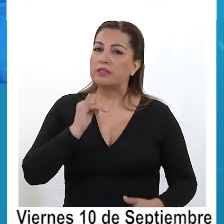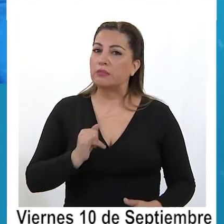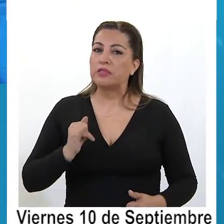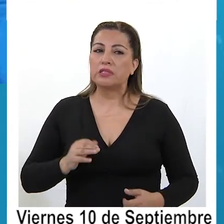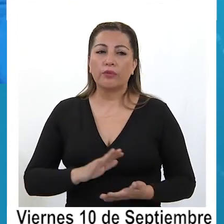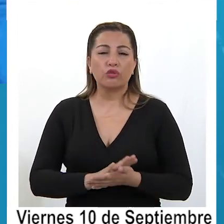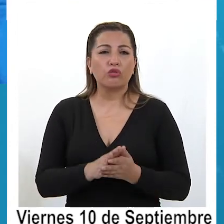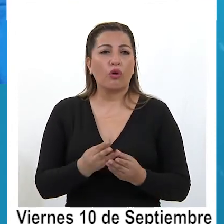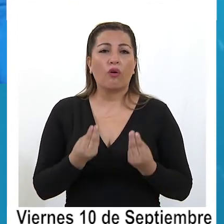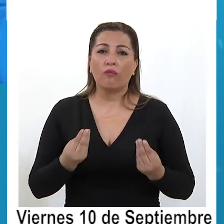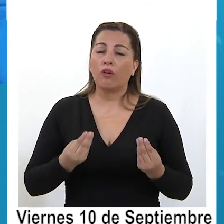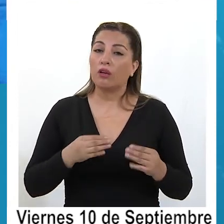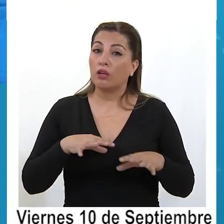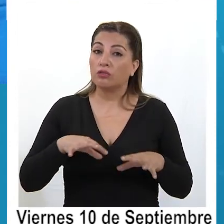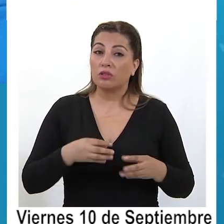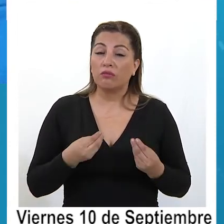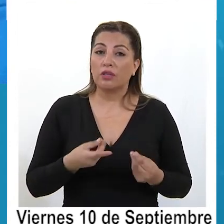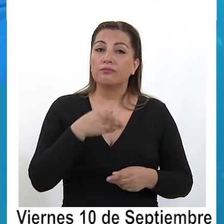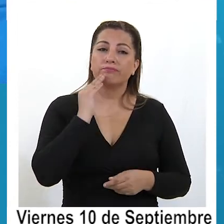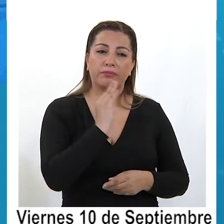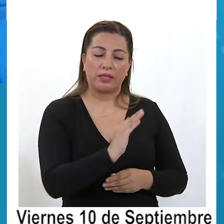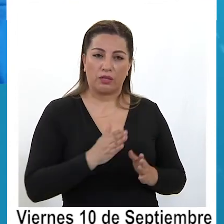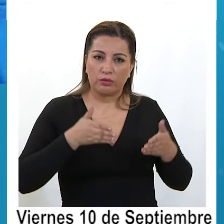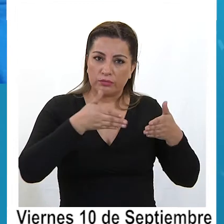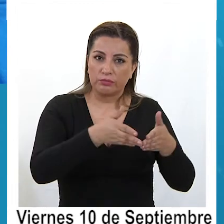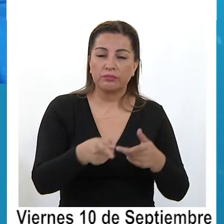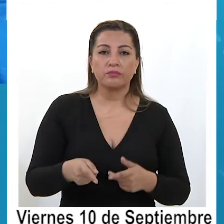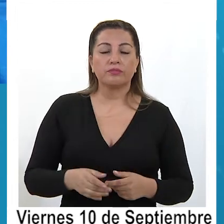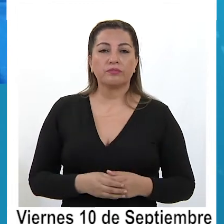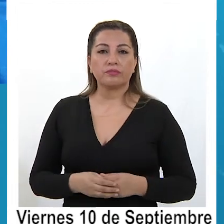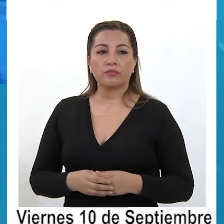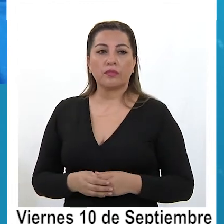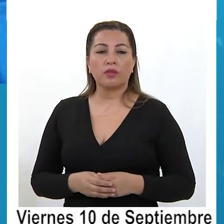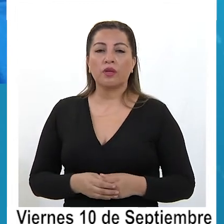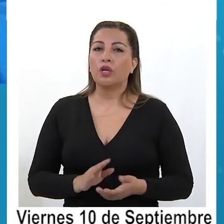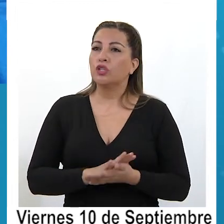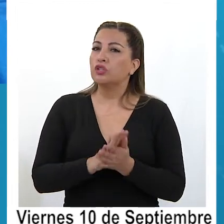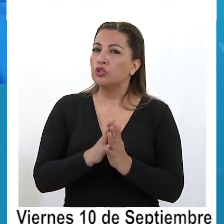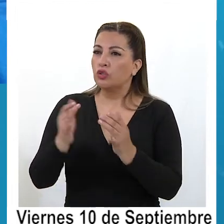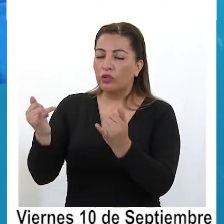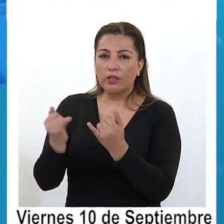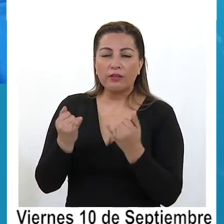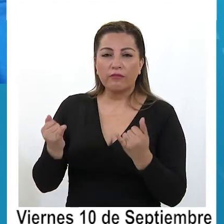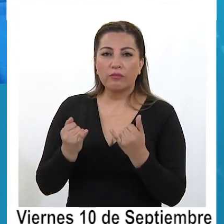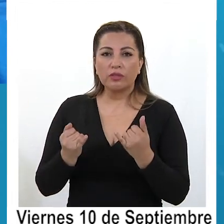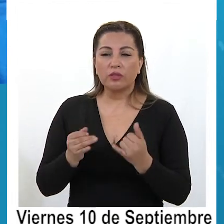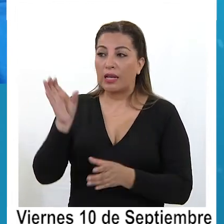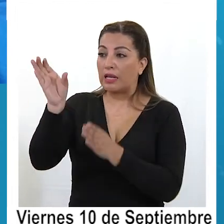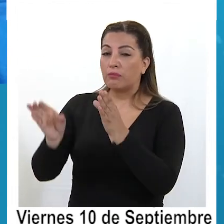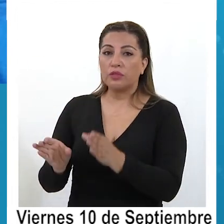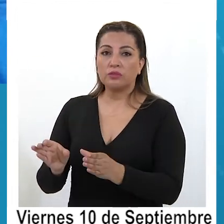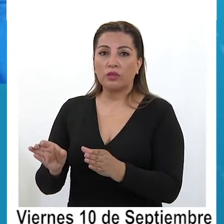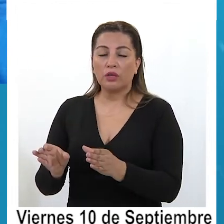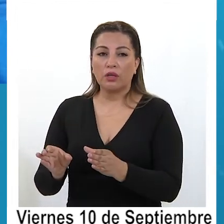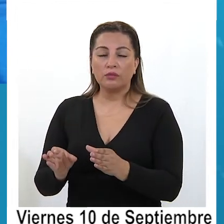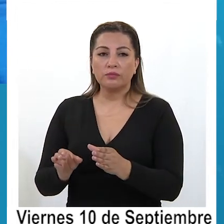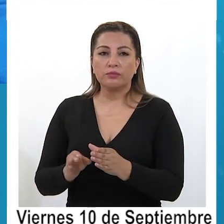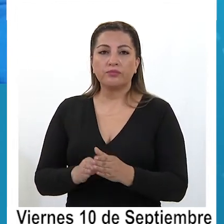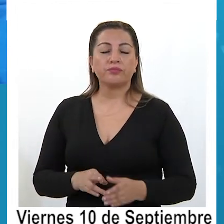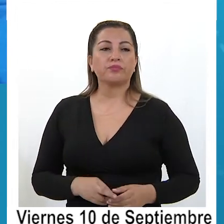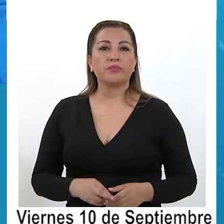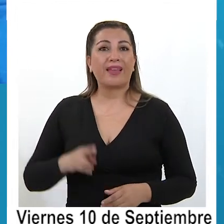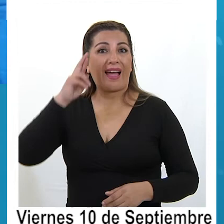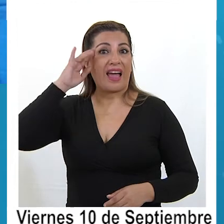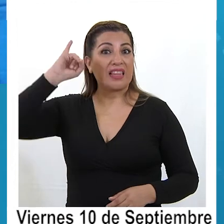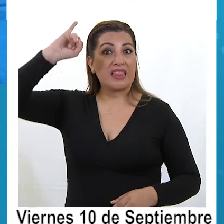Hay que dejar en claro también que dentro del dato cualitativo que hemos podido obtener de los relatos, generalmente con ciudadanos de Haití, y también nos está pasando